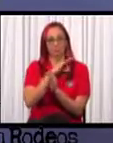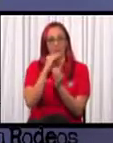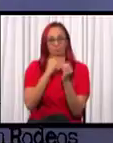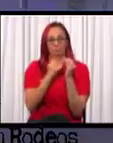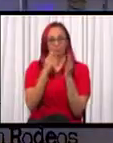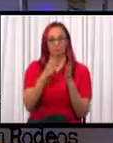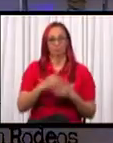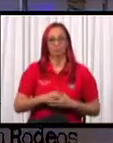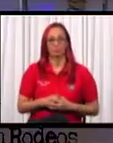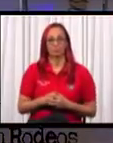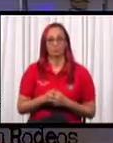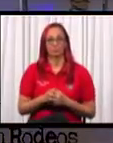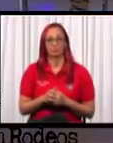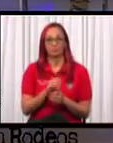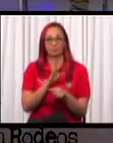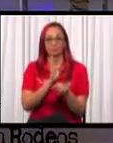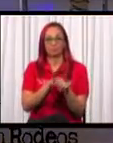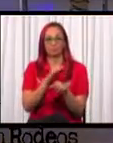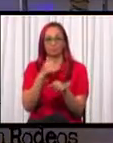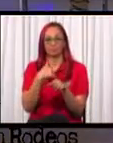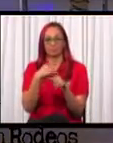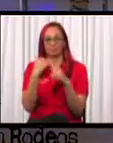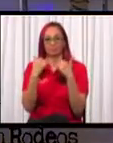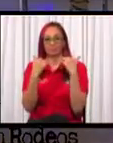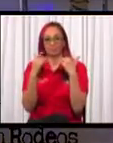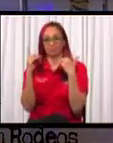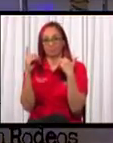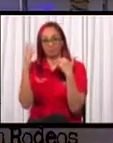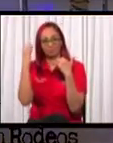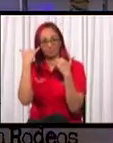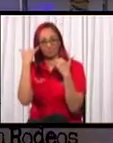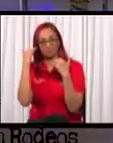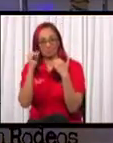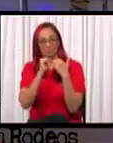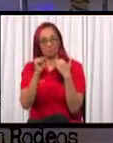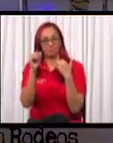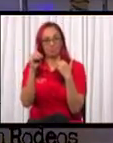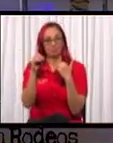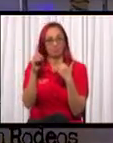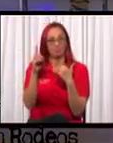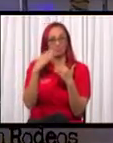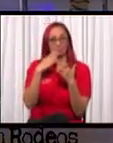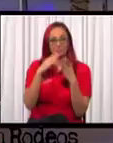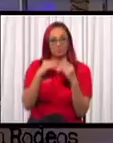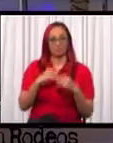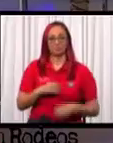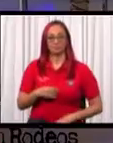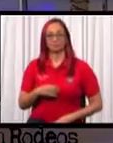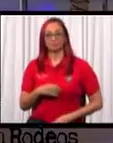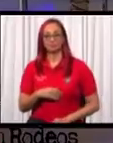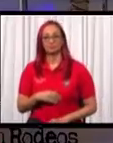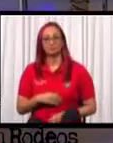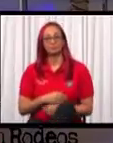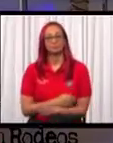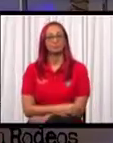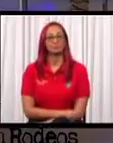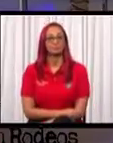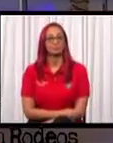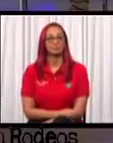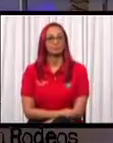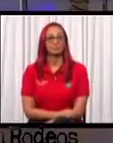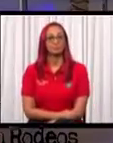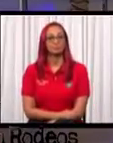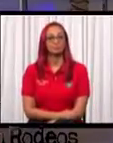Maynor, permítame, porque tenemos en línea a don Dagoberto, que nos llama de Santa María de Dota. Muy buenas noches. Doña Isabel y